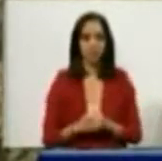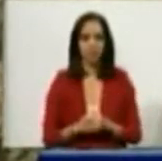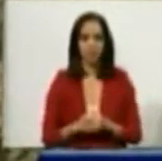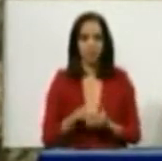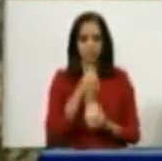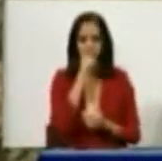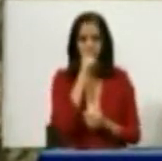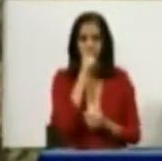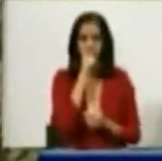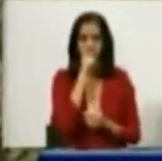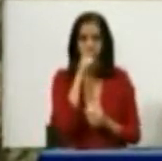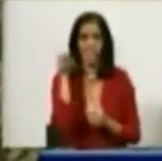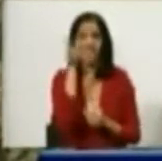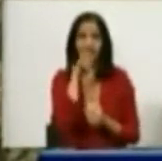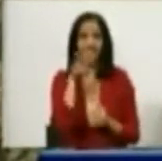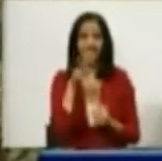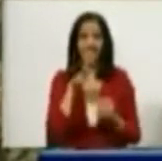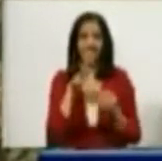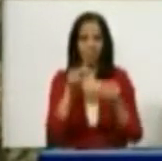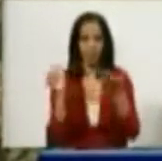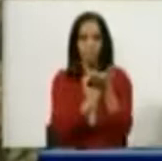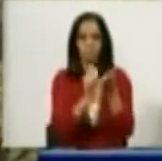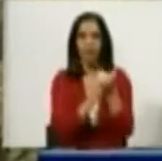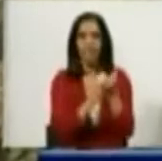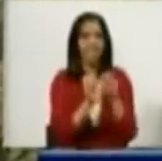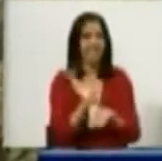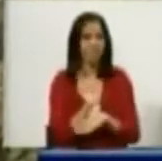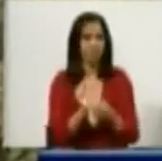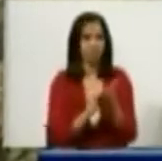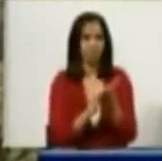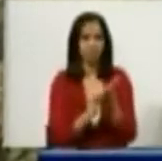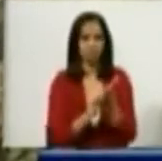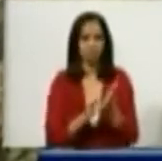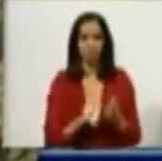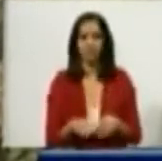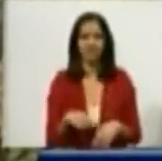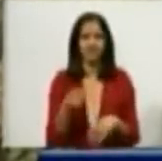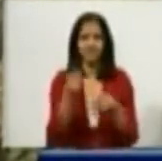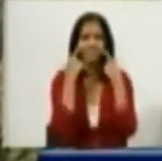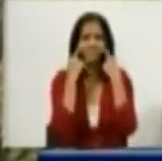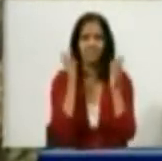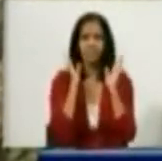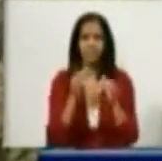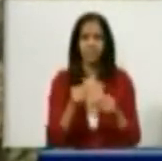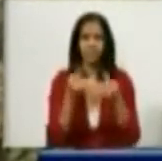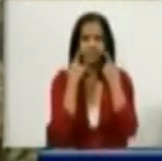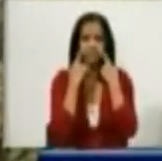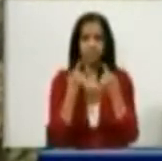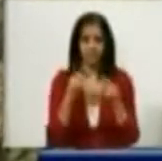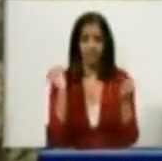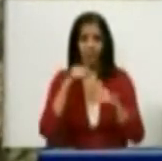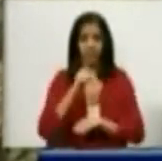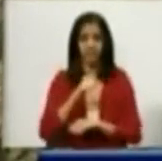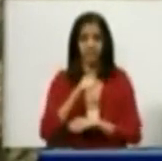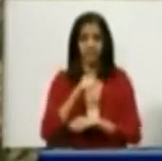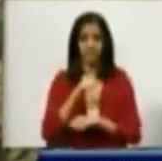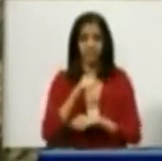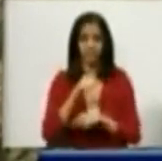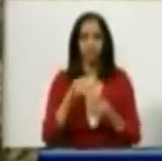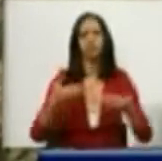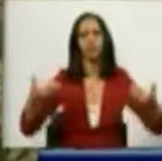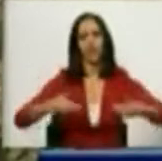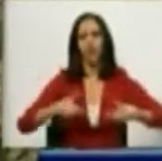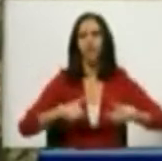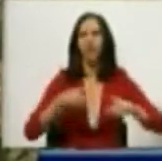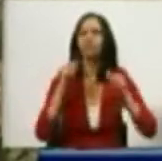leíste el mensaje y eliminaron el mensaje elimínate mensaje de una vez no te paras ahí lo tenemos Ah ahora sí voy a hacer un esfuerzo